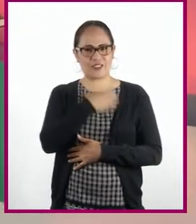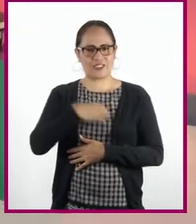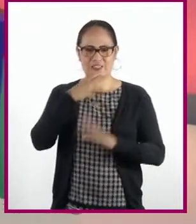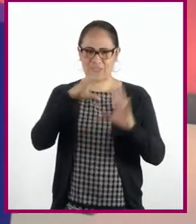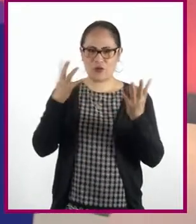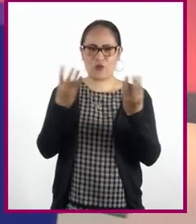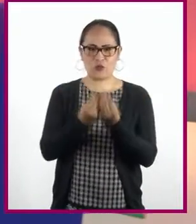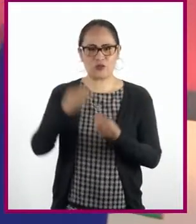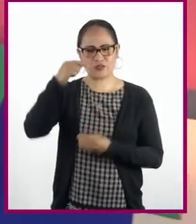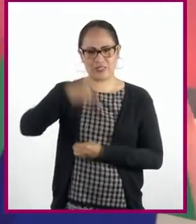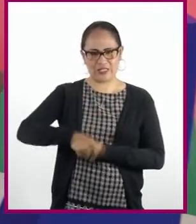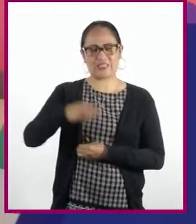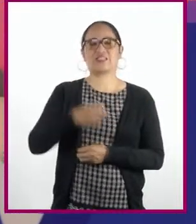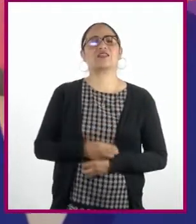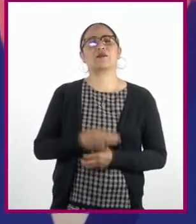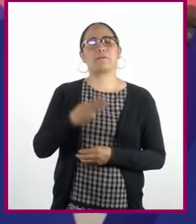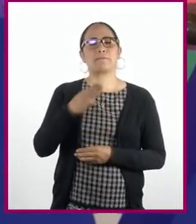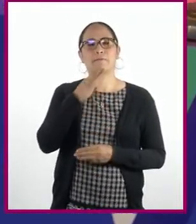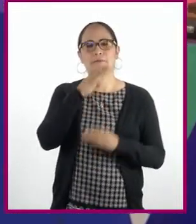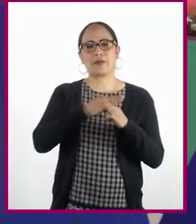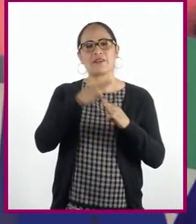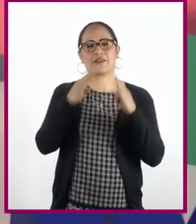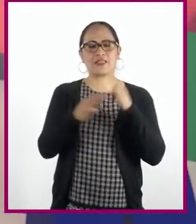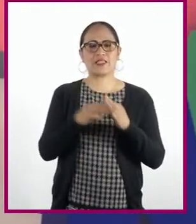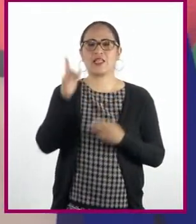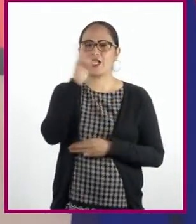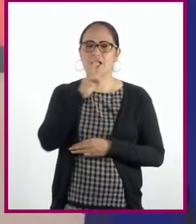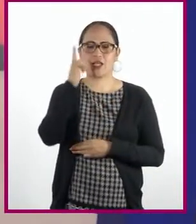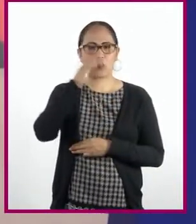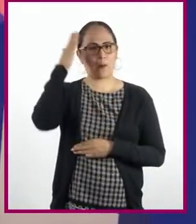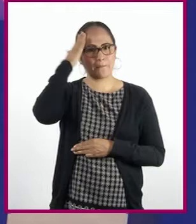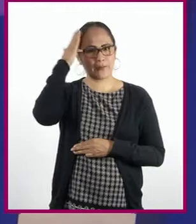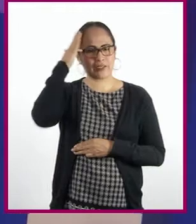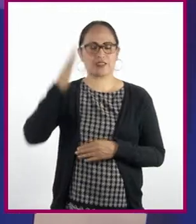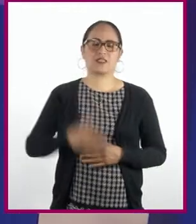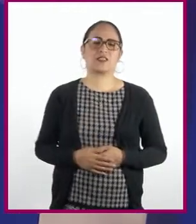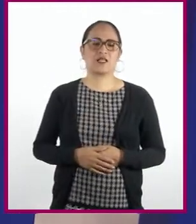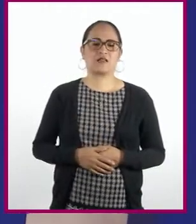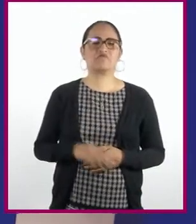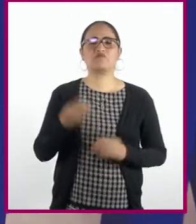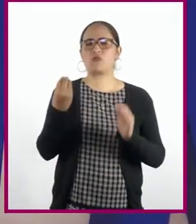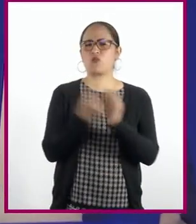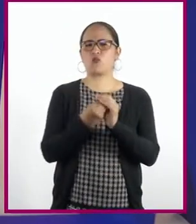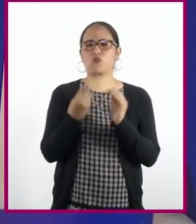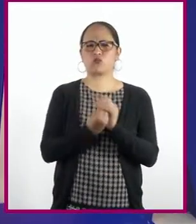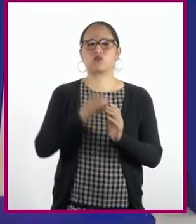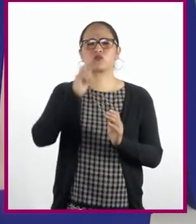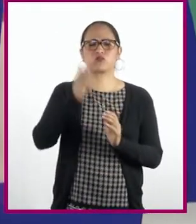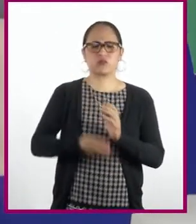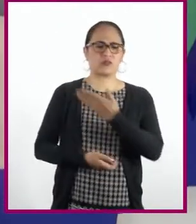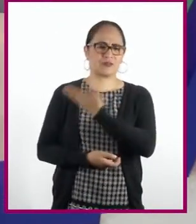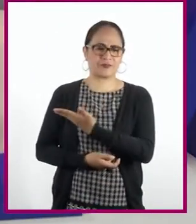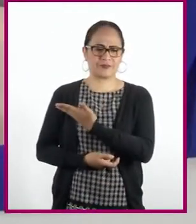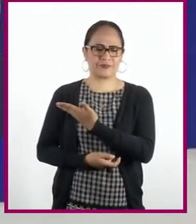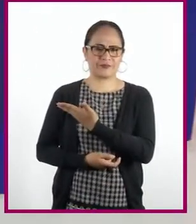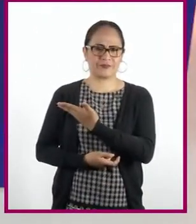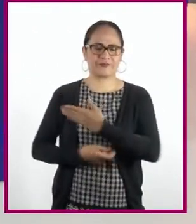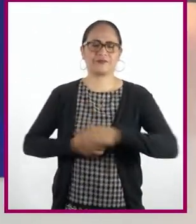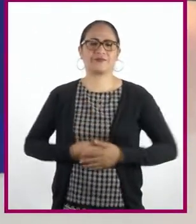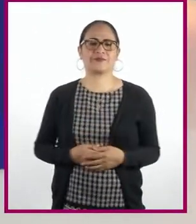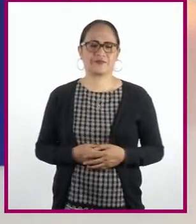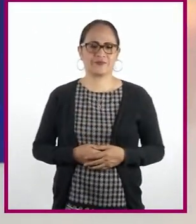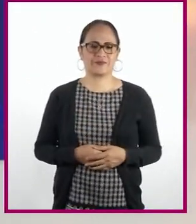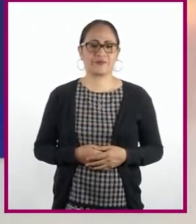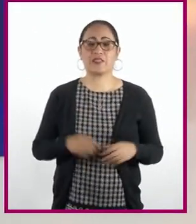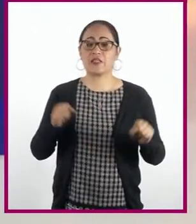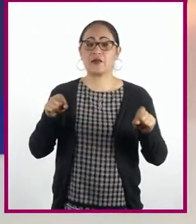la asignatura Lengua Materna. En esta sesión trabajaremos sobre varios modelos, un mismo estilo, y